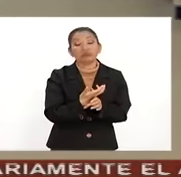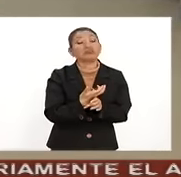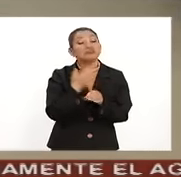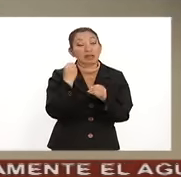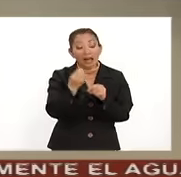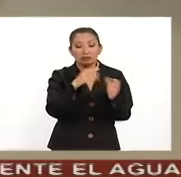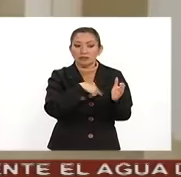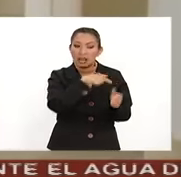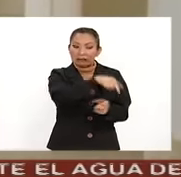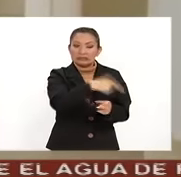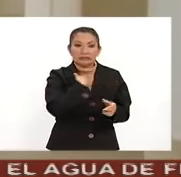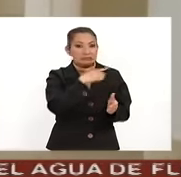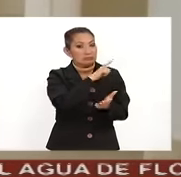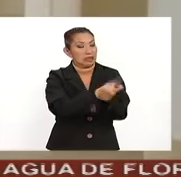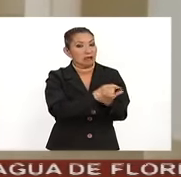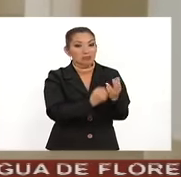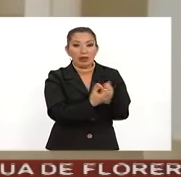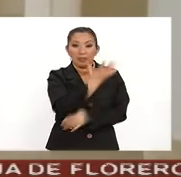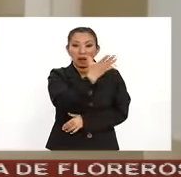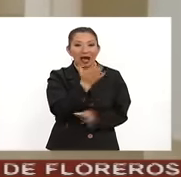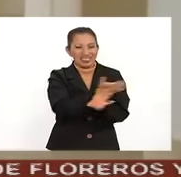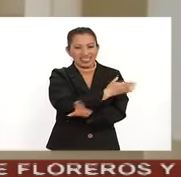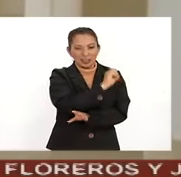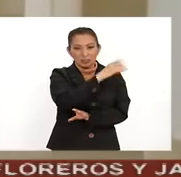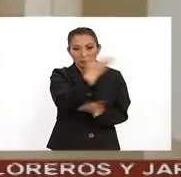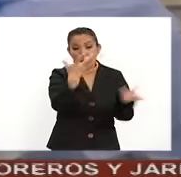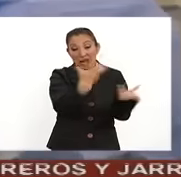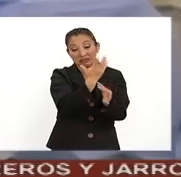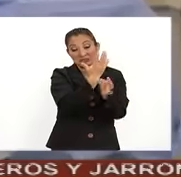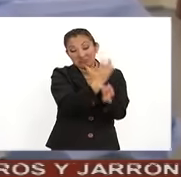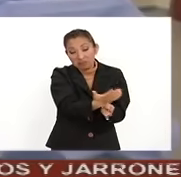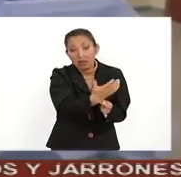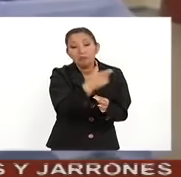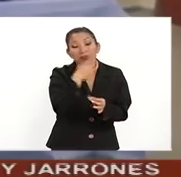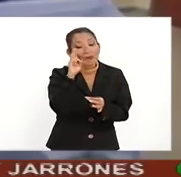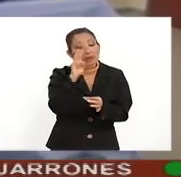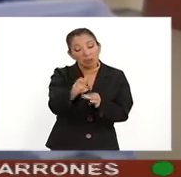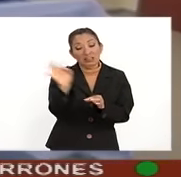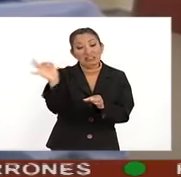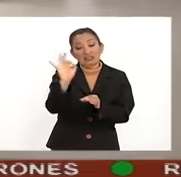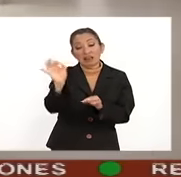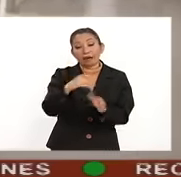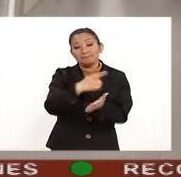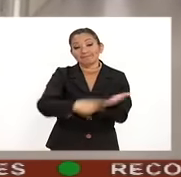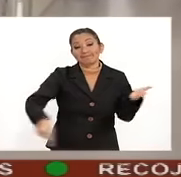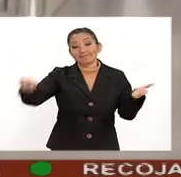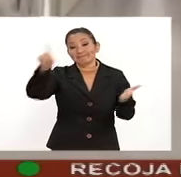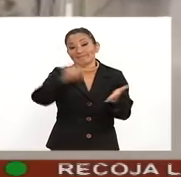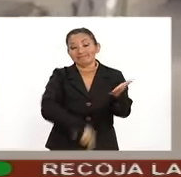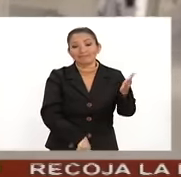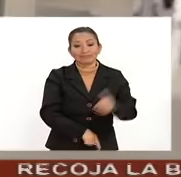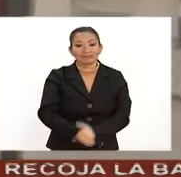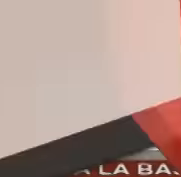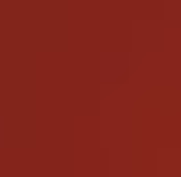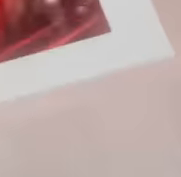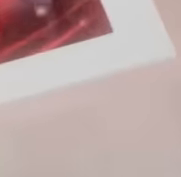una medida emblemática puesta en marcha por Obama, que como ya vimos, podría echarse